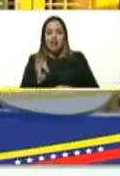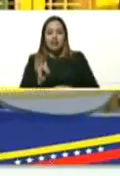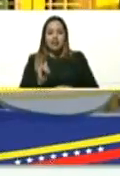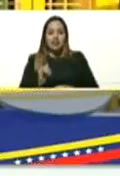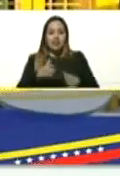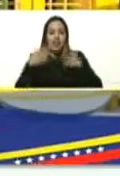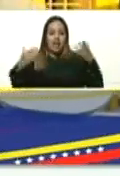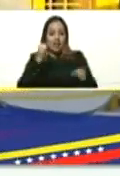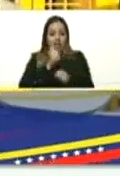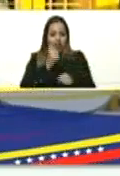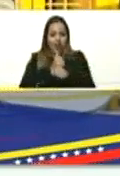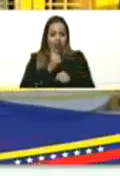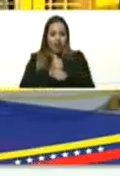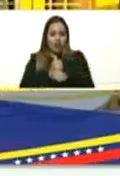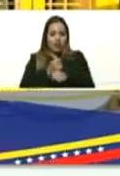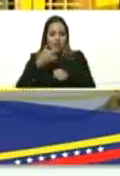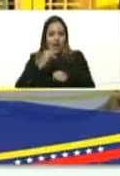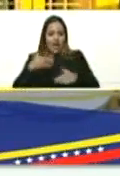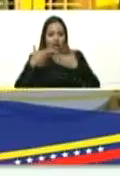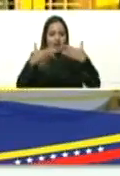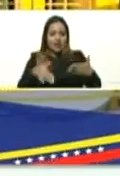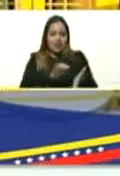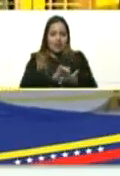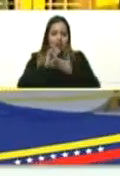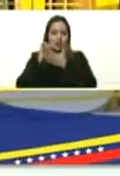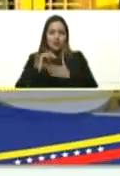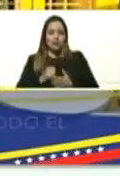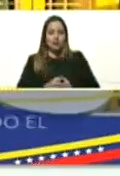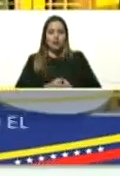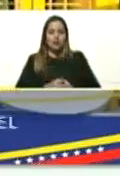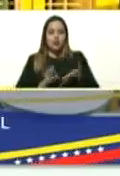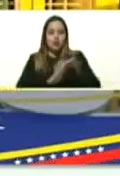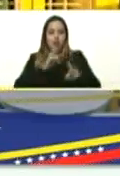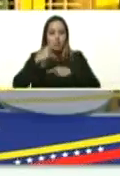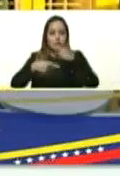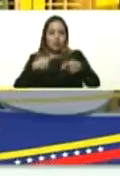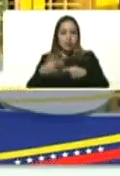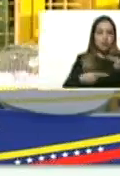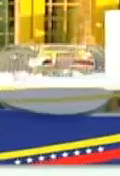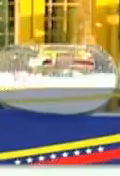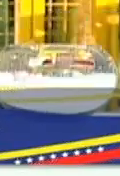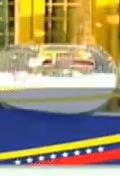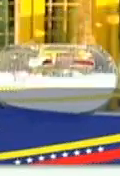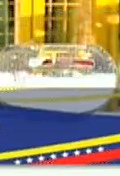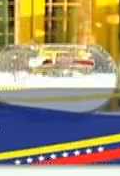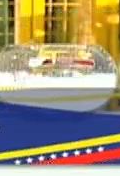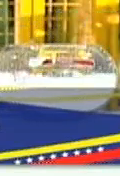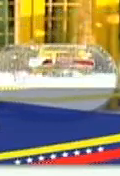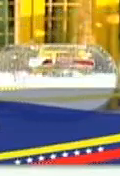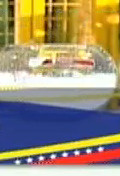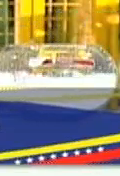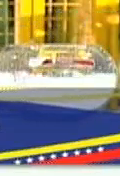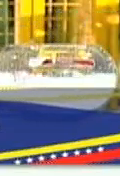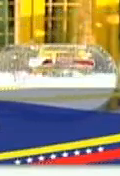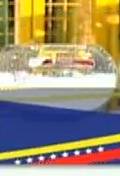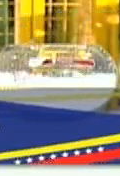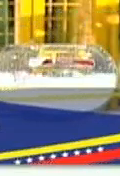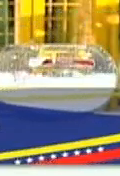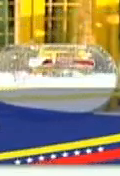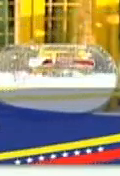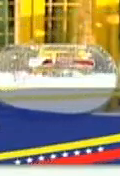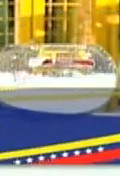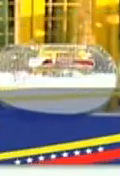estar adelante en la vanguardia en los procesos de prestación de servicio público, de creación de